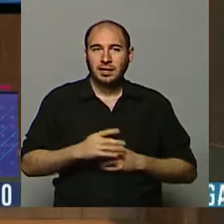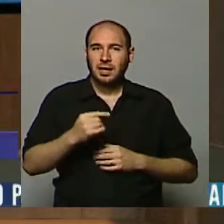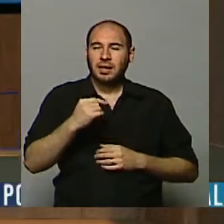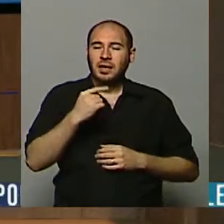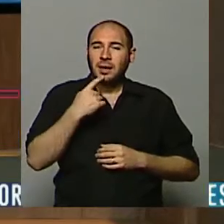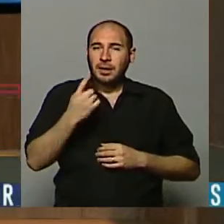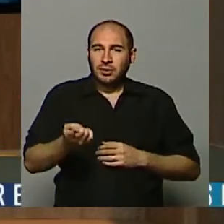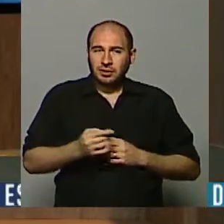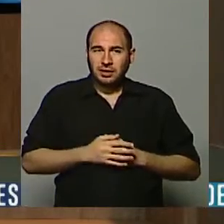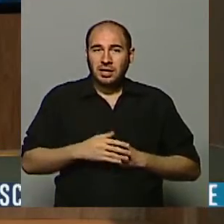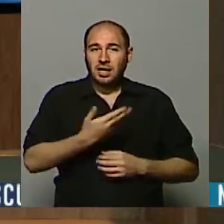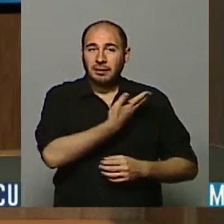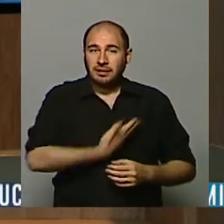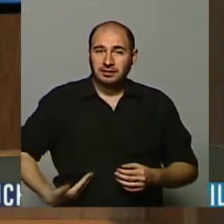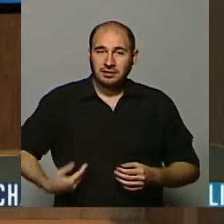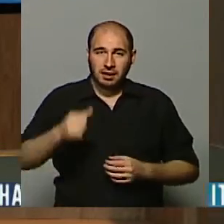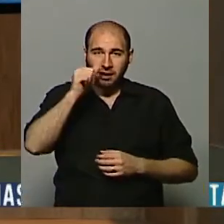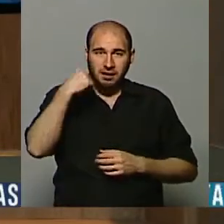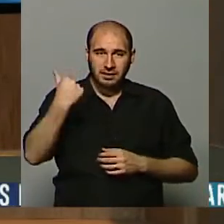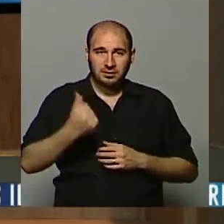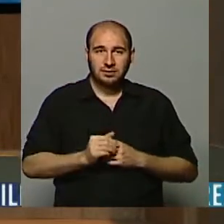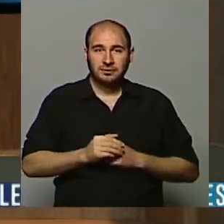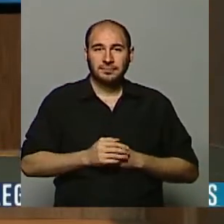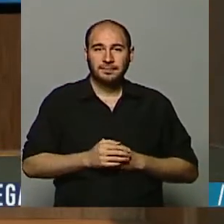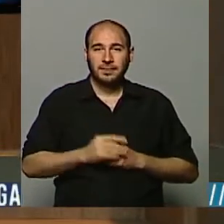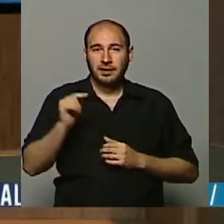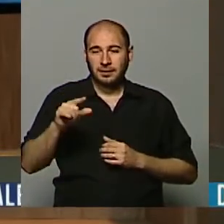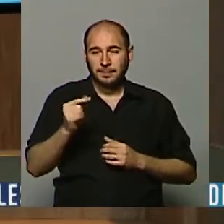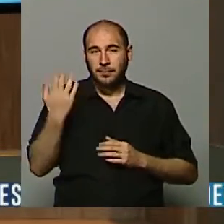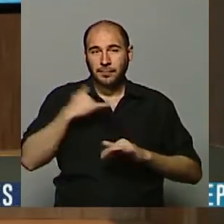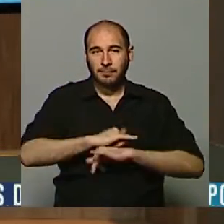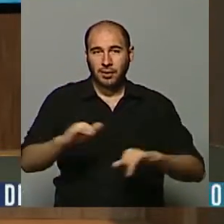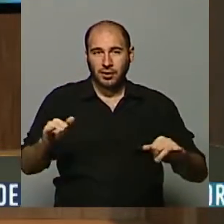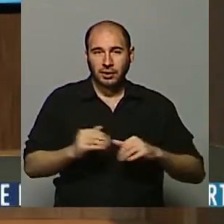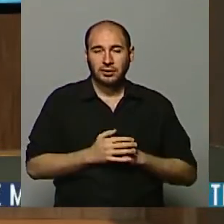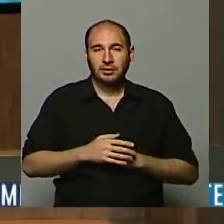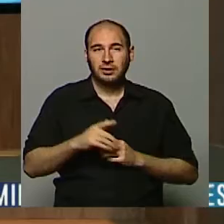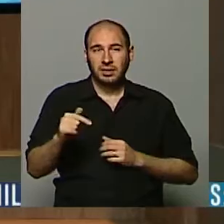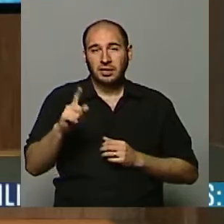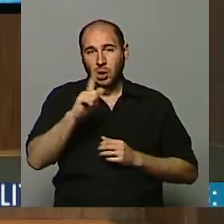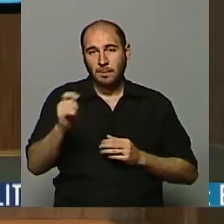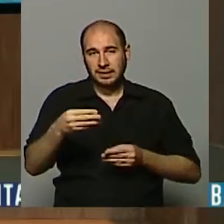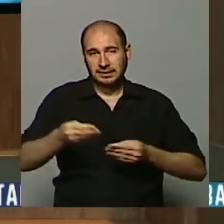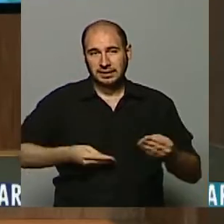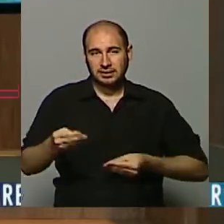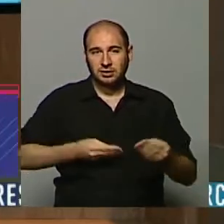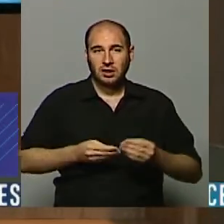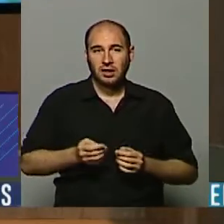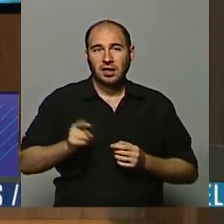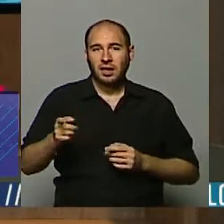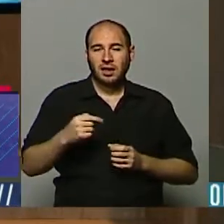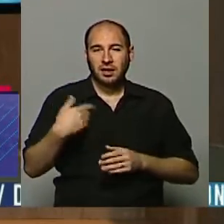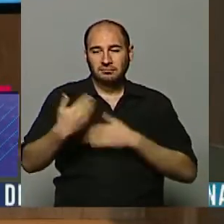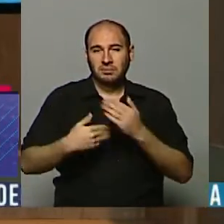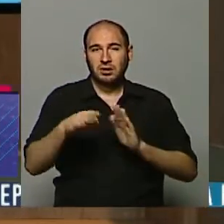José, el presidente Alberto Fernández durante los últimos días, teniendo en cuenta que ya lleva un mes de gestión, se tomó el trabajo